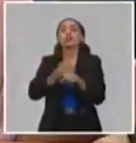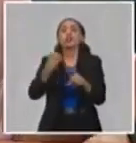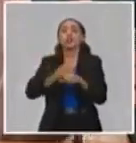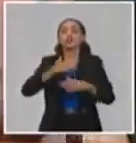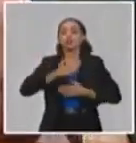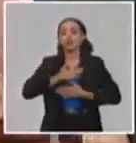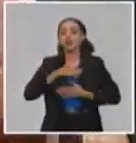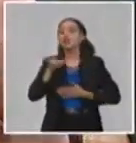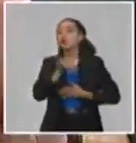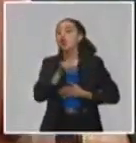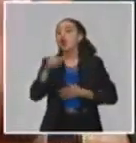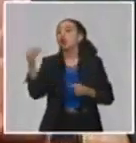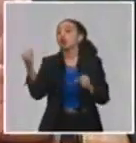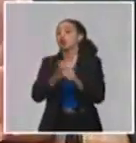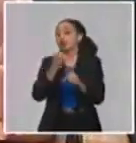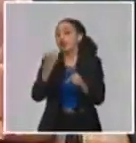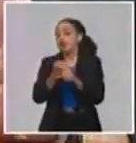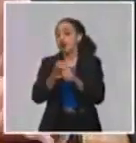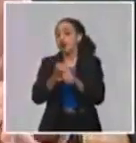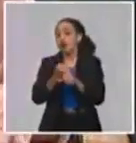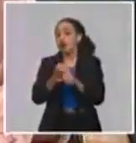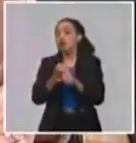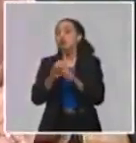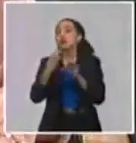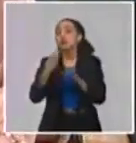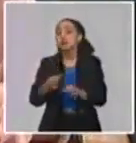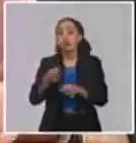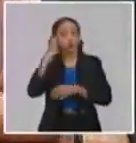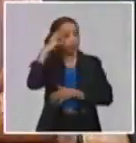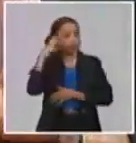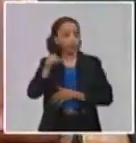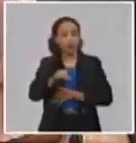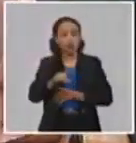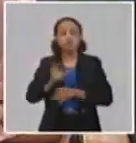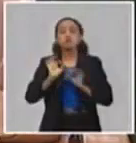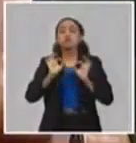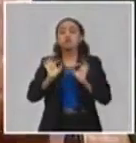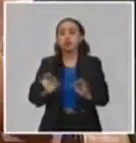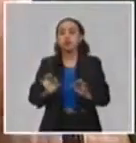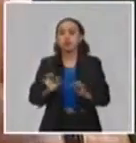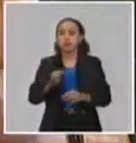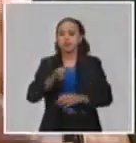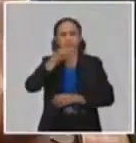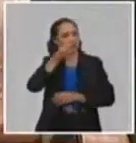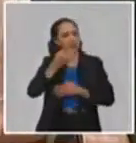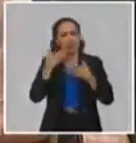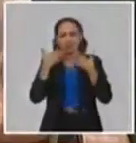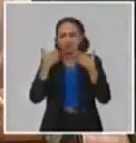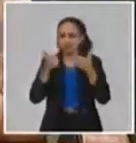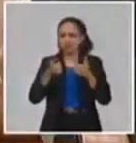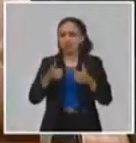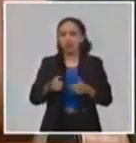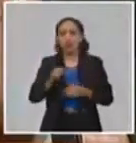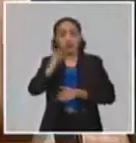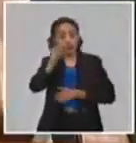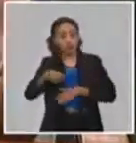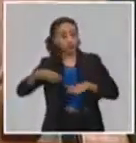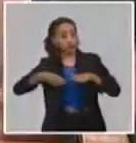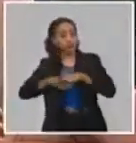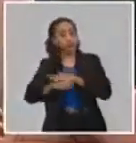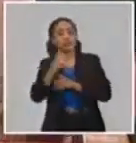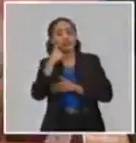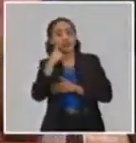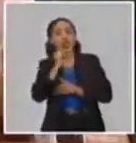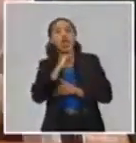no estatales de gestión como un sistema que somos, y eso también da transparencia y que el consumidor llegue a una unidad y vea que la gastronomía